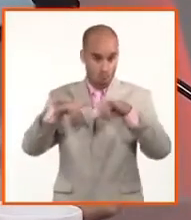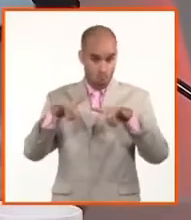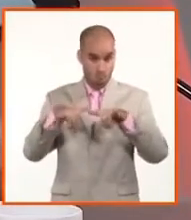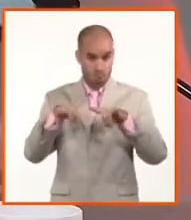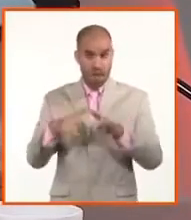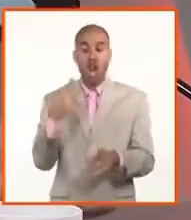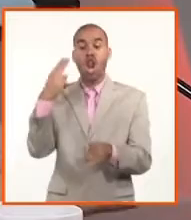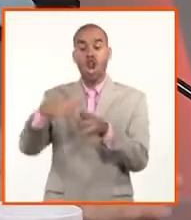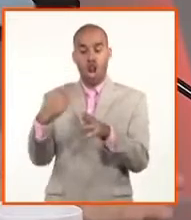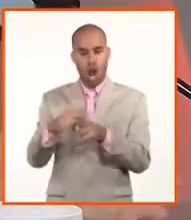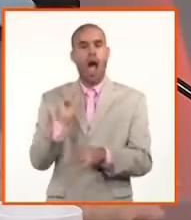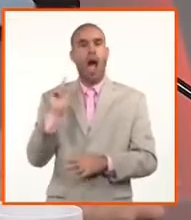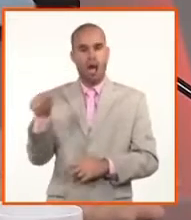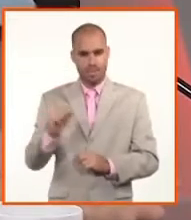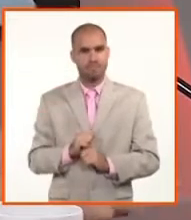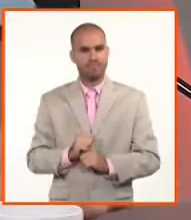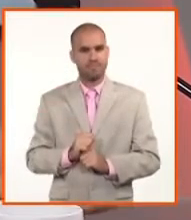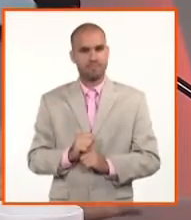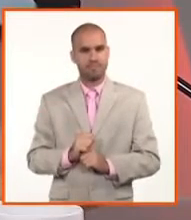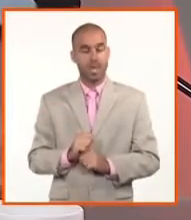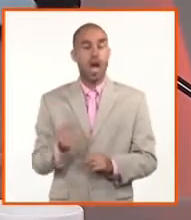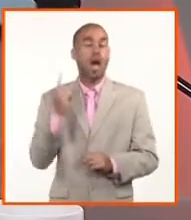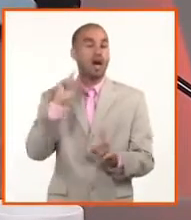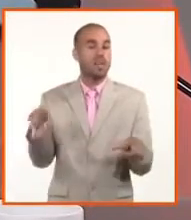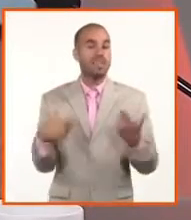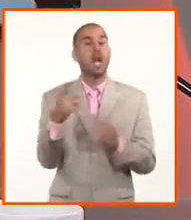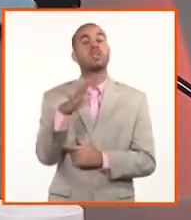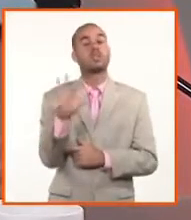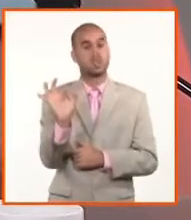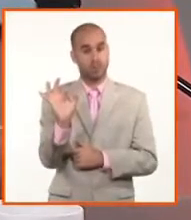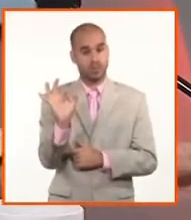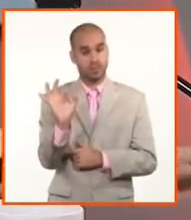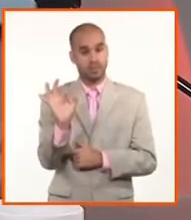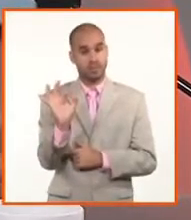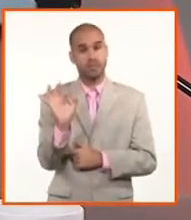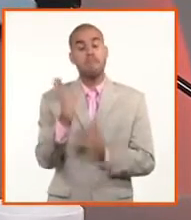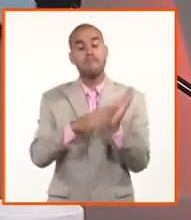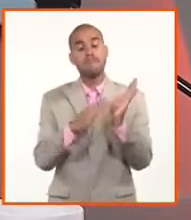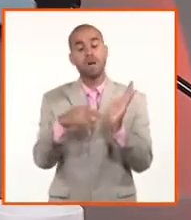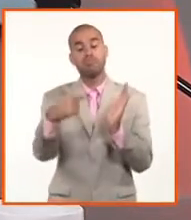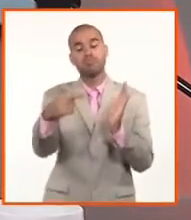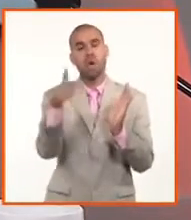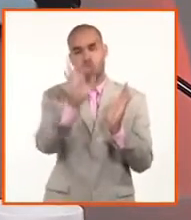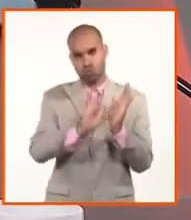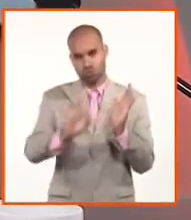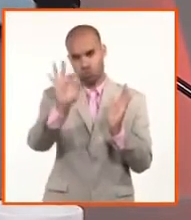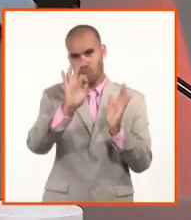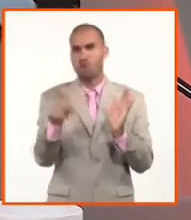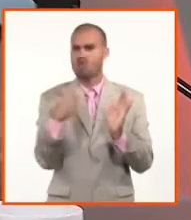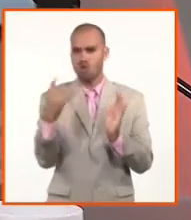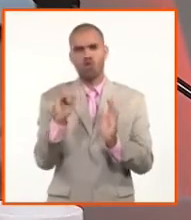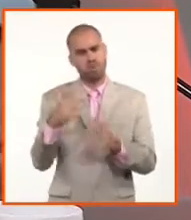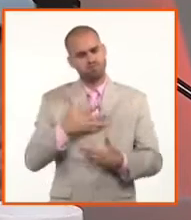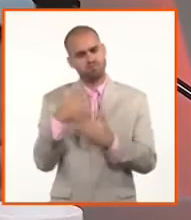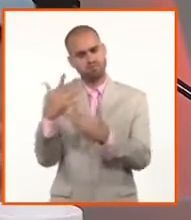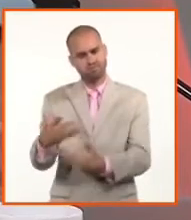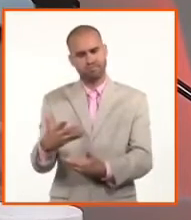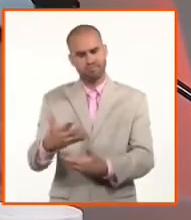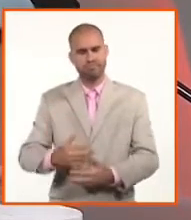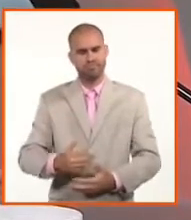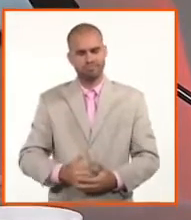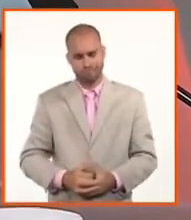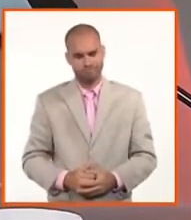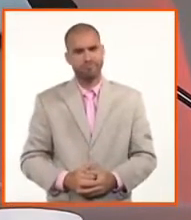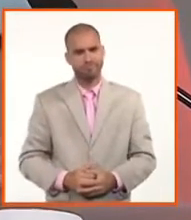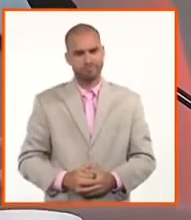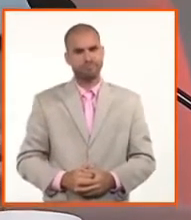nombre, la universidad que está celebrando su aniversario 50, lo estará celebrando en octubre y a la que también le hemos rendido homenaje en esta jornada,